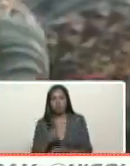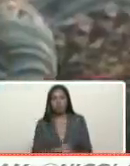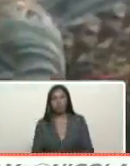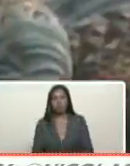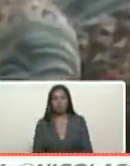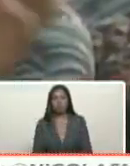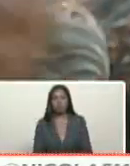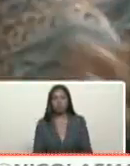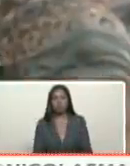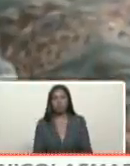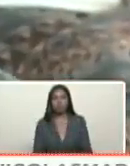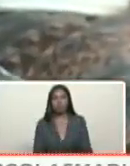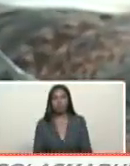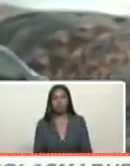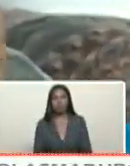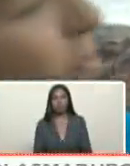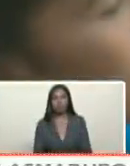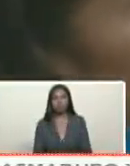duda.